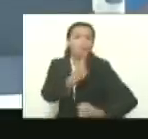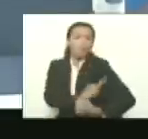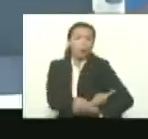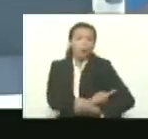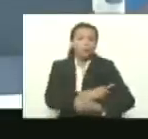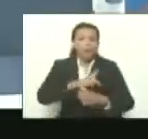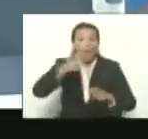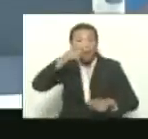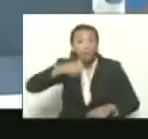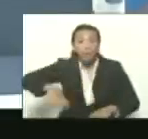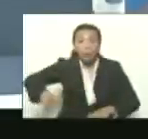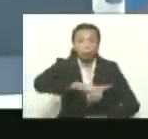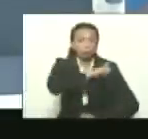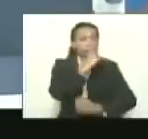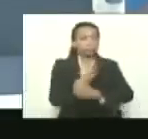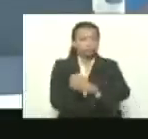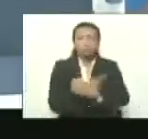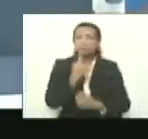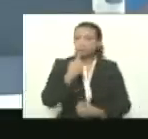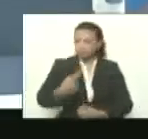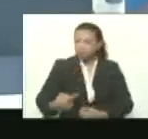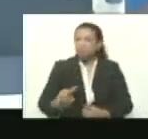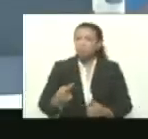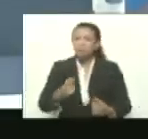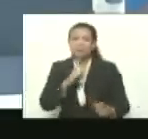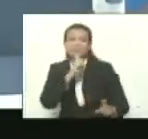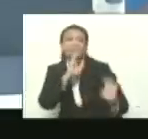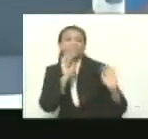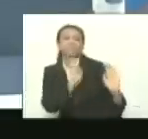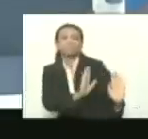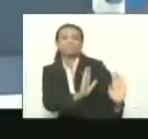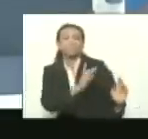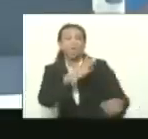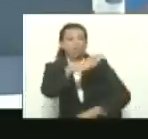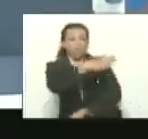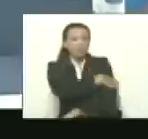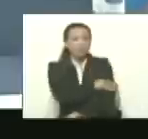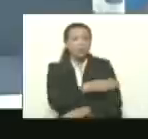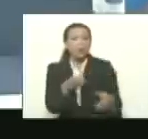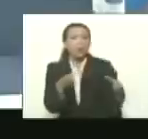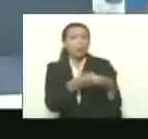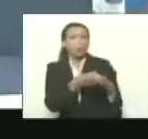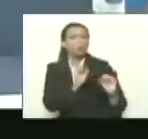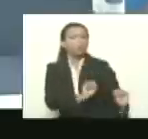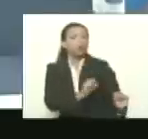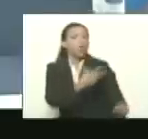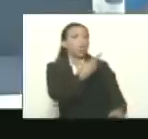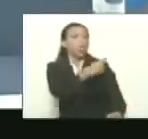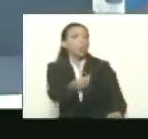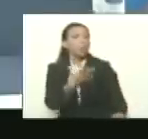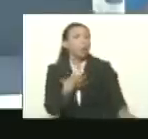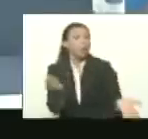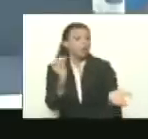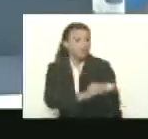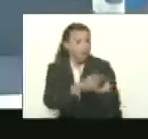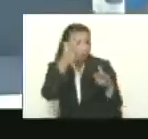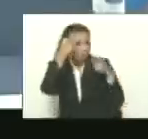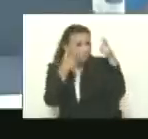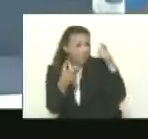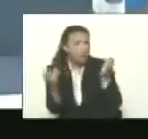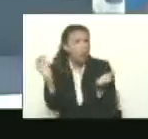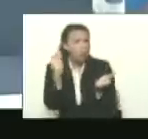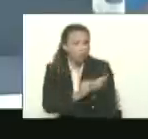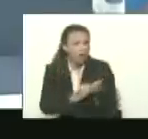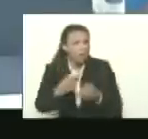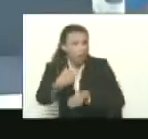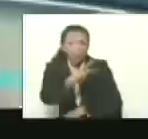pueblo empoderándose y diciéndole al imperialismo y a la derecha fascista, no volverán, no volverán.